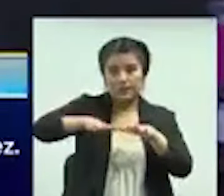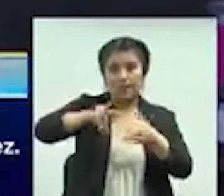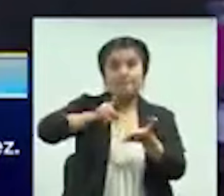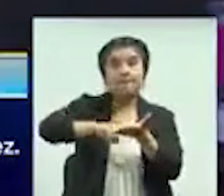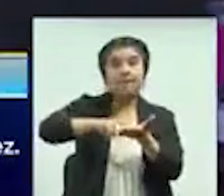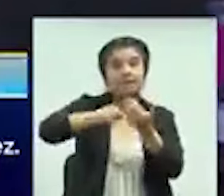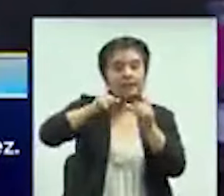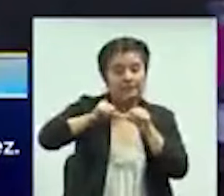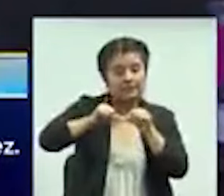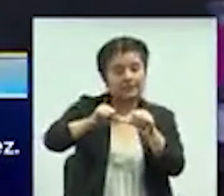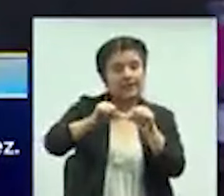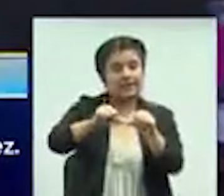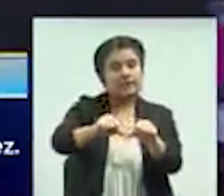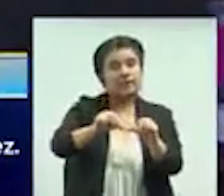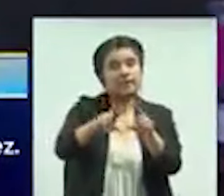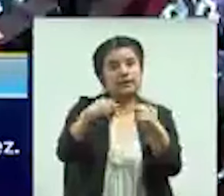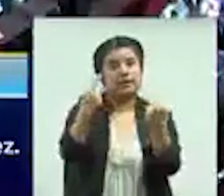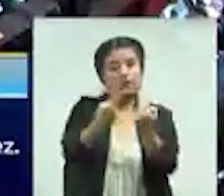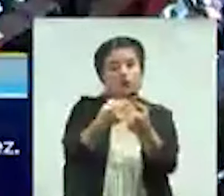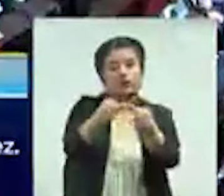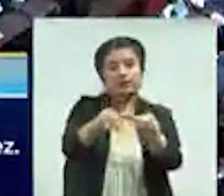para poder continuar con la sesión de hoy.